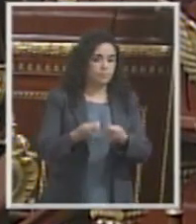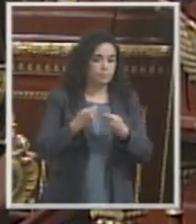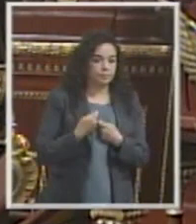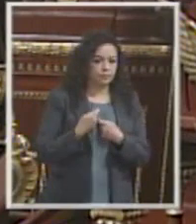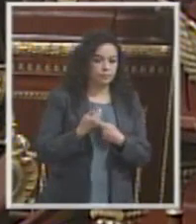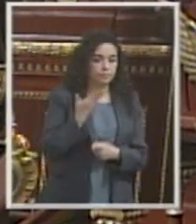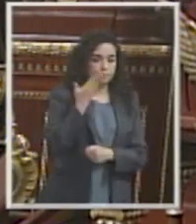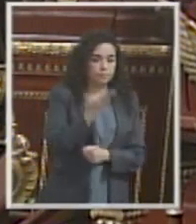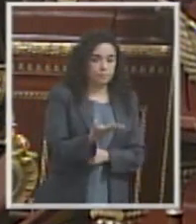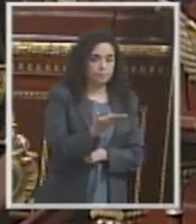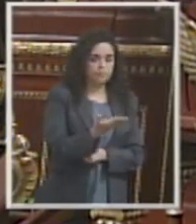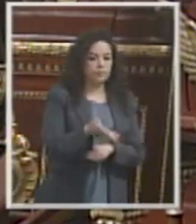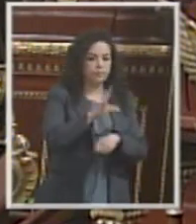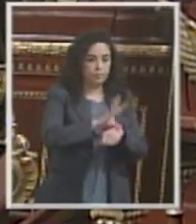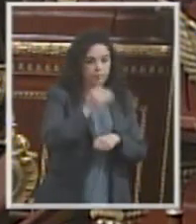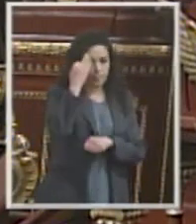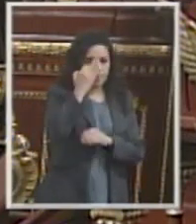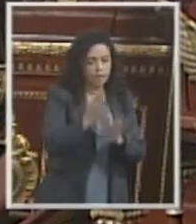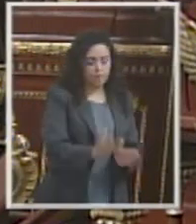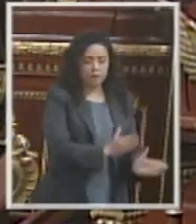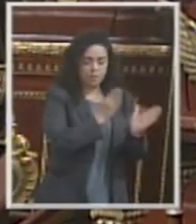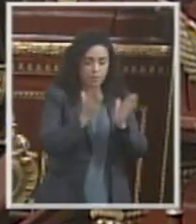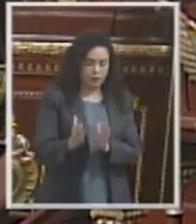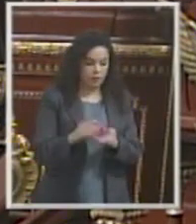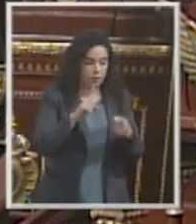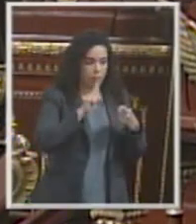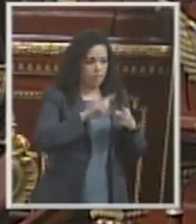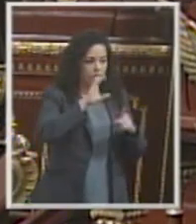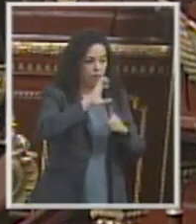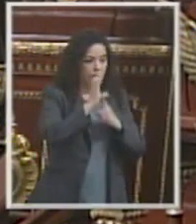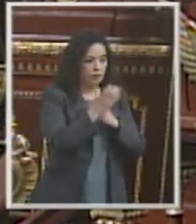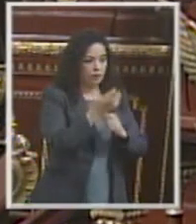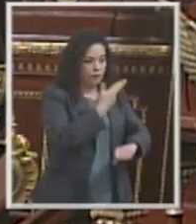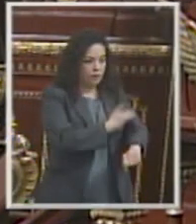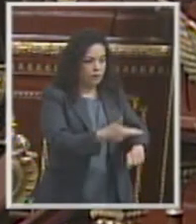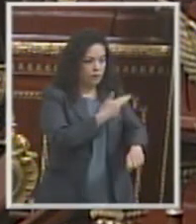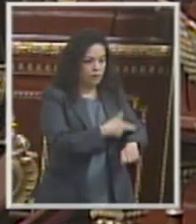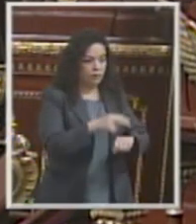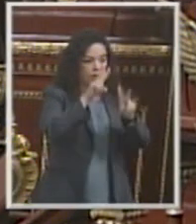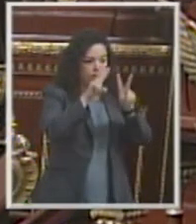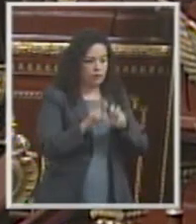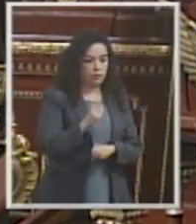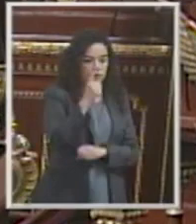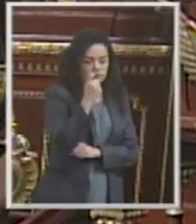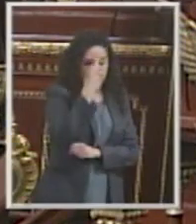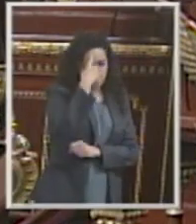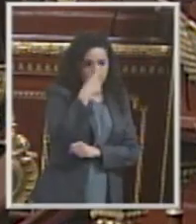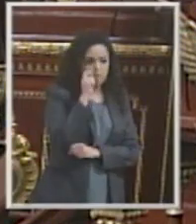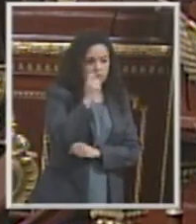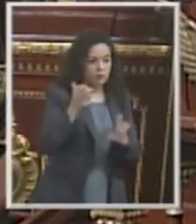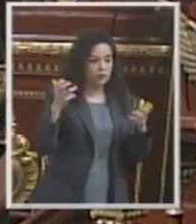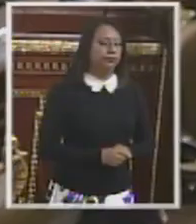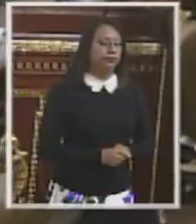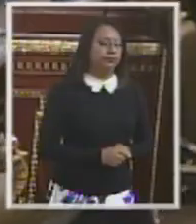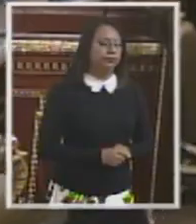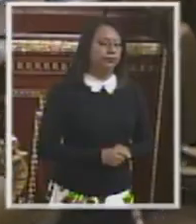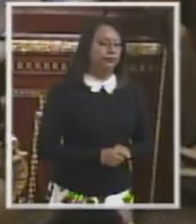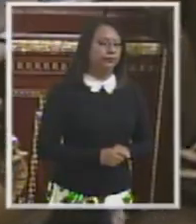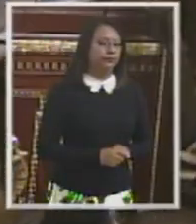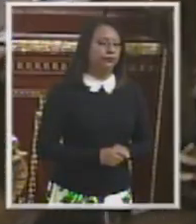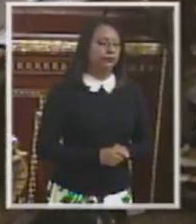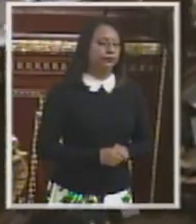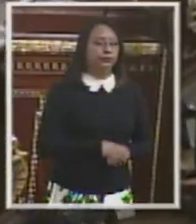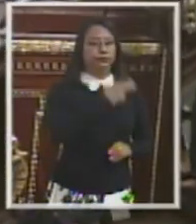para que de seguimiento y cabal cumplimiento a la carpeta de investigación con la finalidad de garantizar